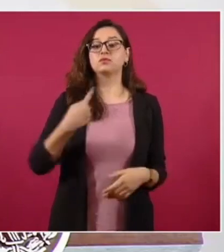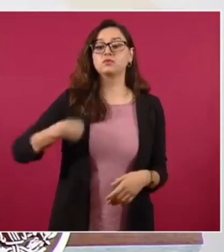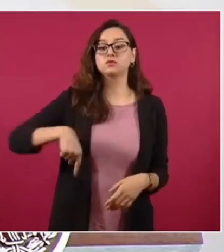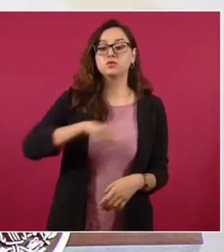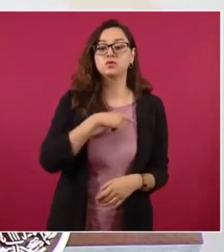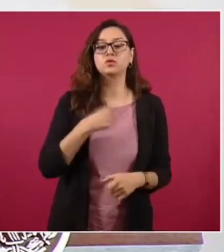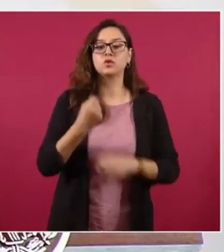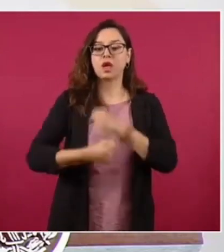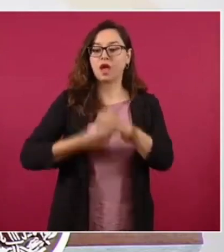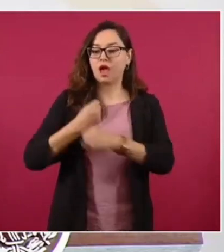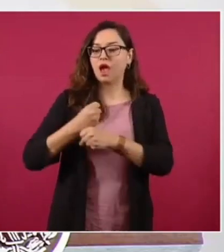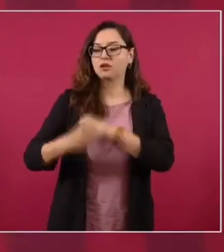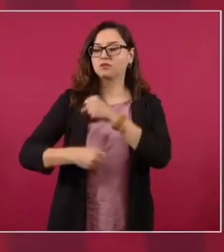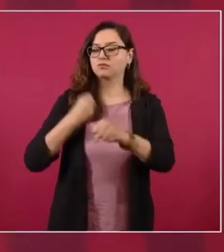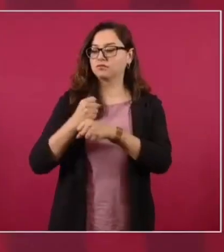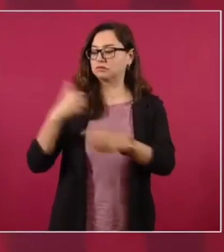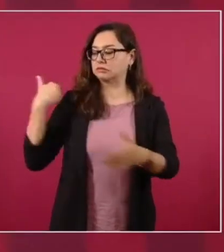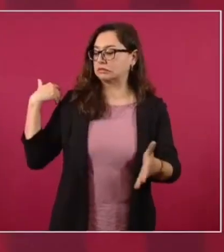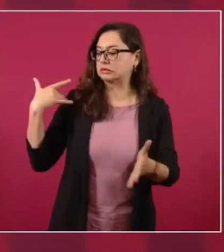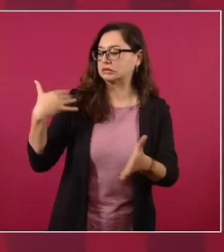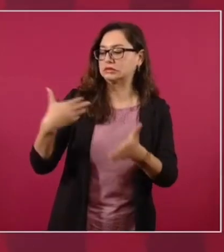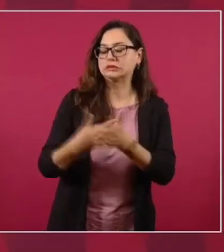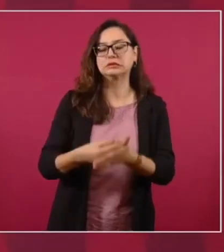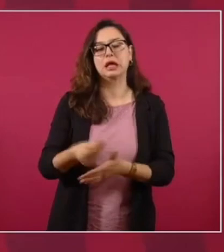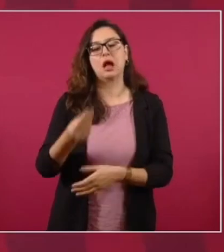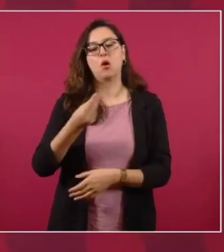de boicots